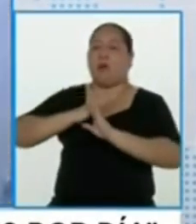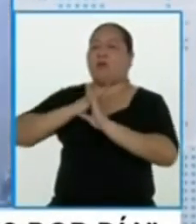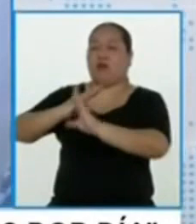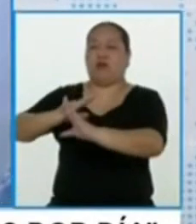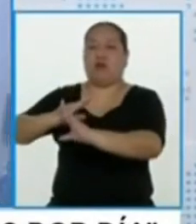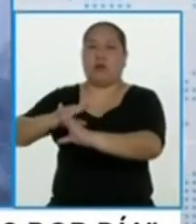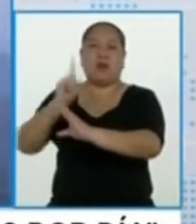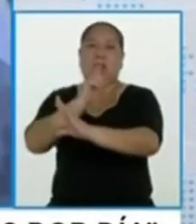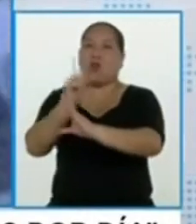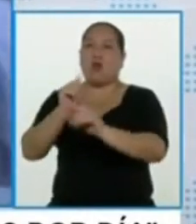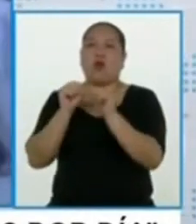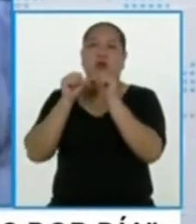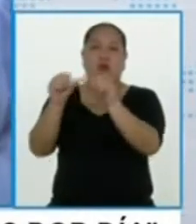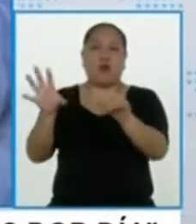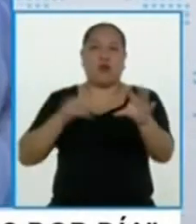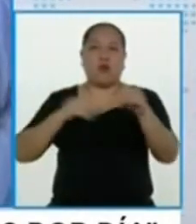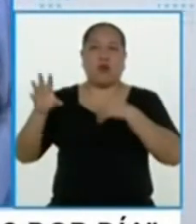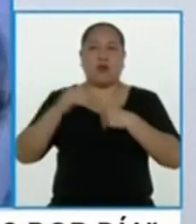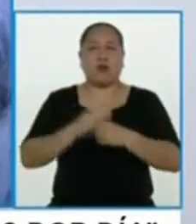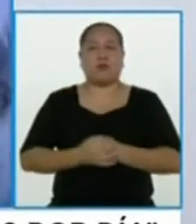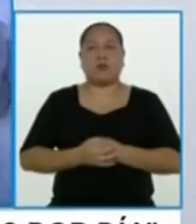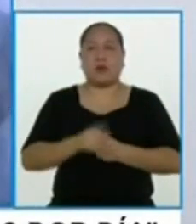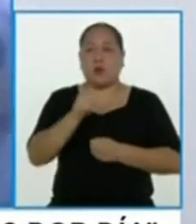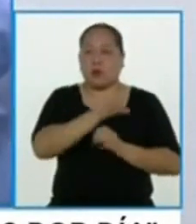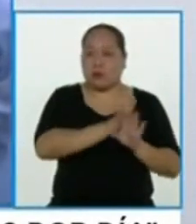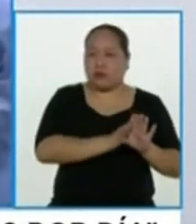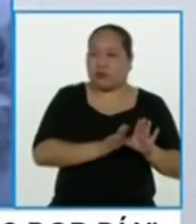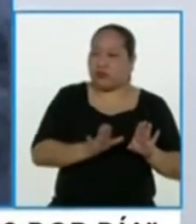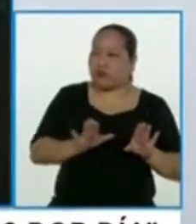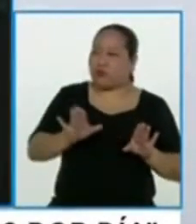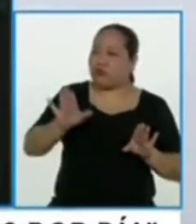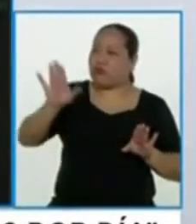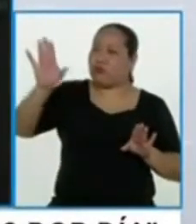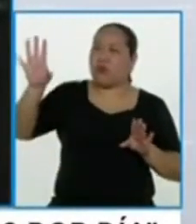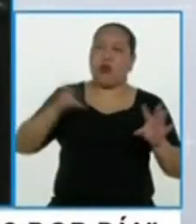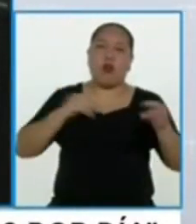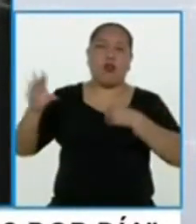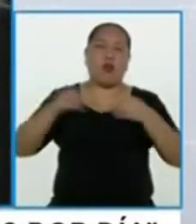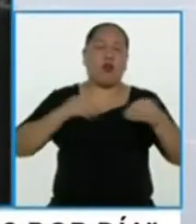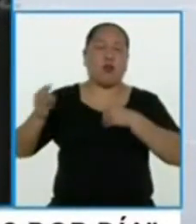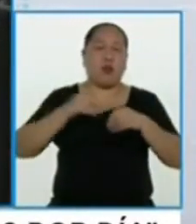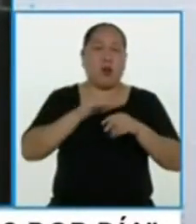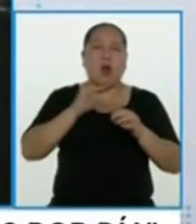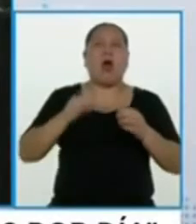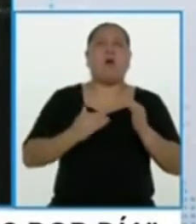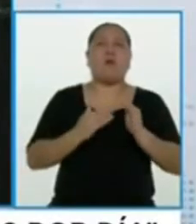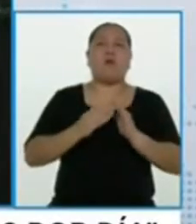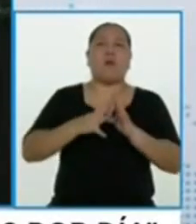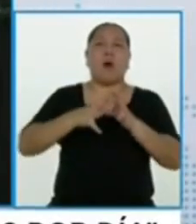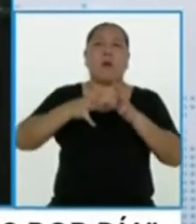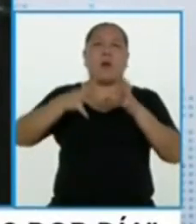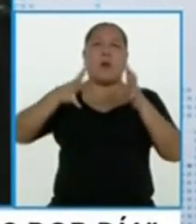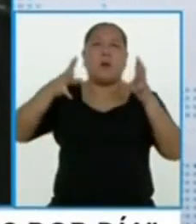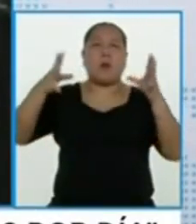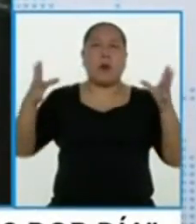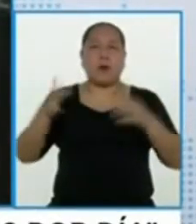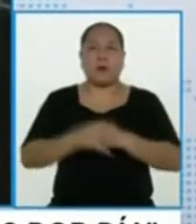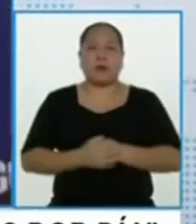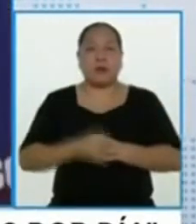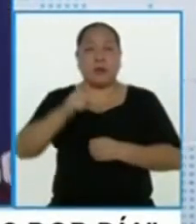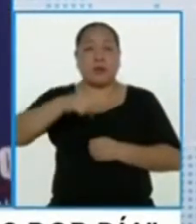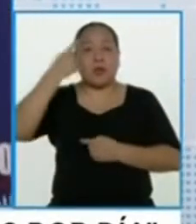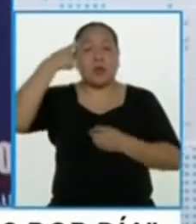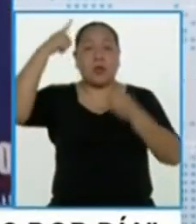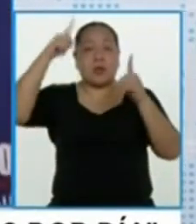doctor Quispe? ¿Cómo la cortamos, así, usted que siempre así es tan claro y enfático? ¿Qué hacer? ¿Qué falta? ¿Qué es lo que estaría faltando en el país? Tomar